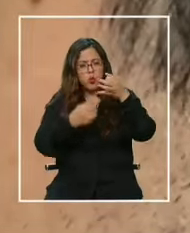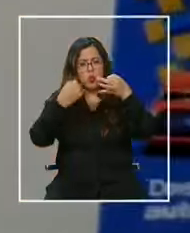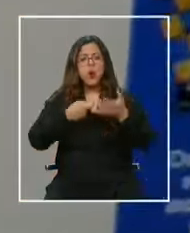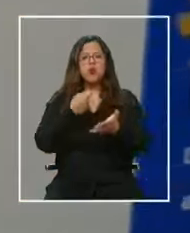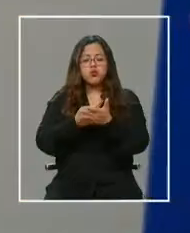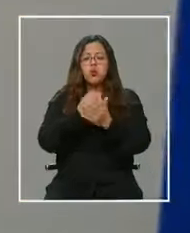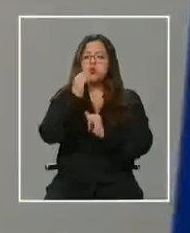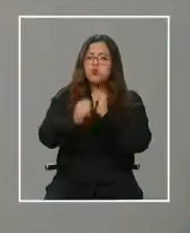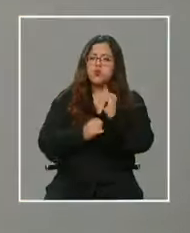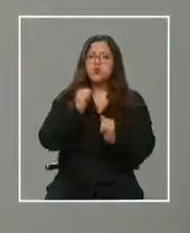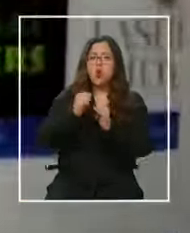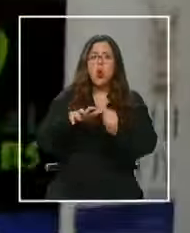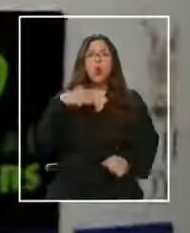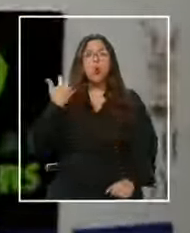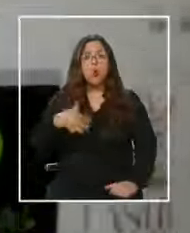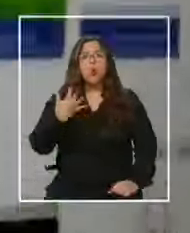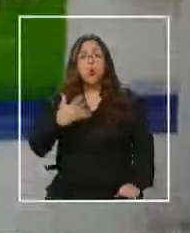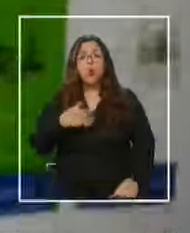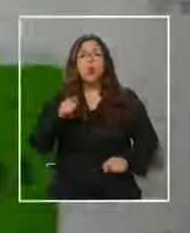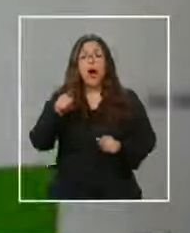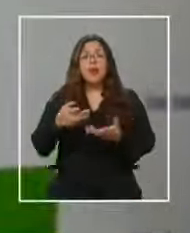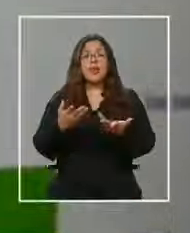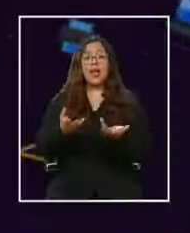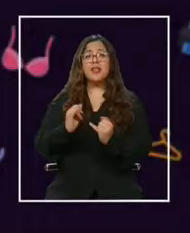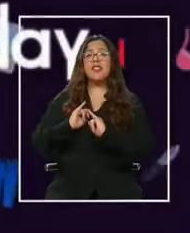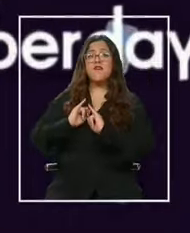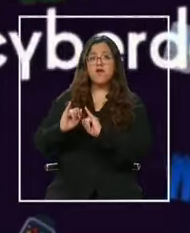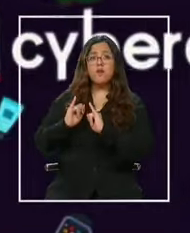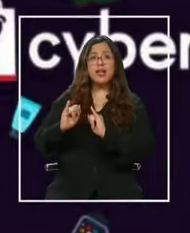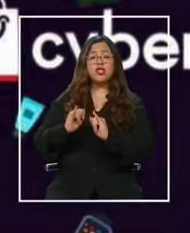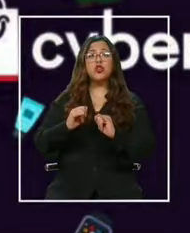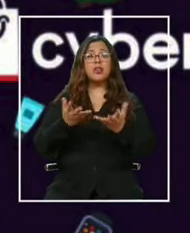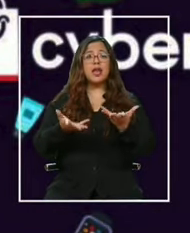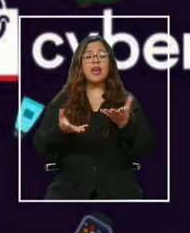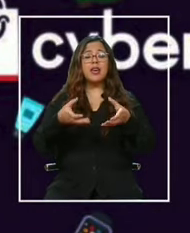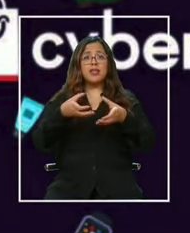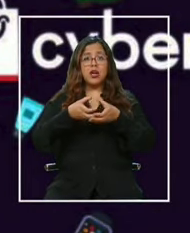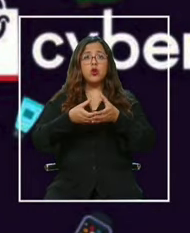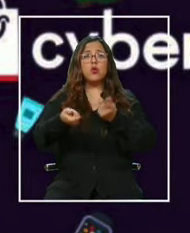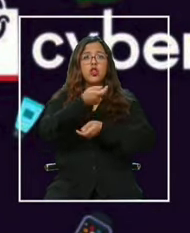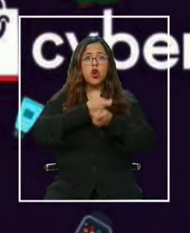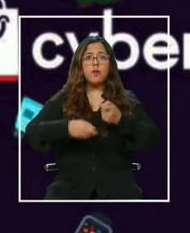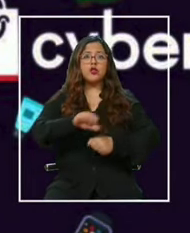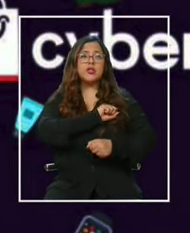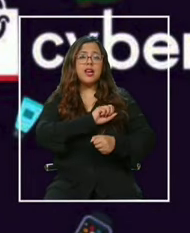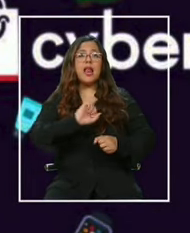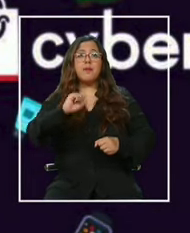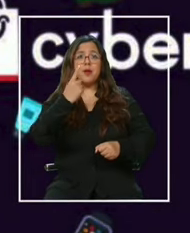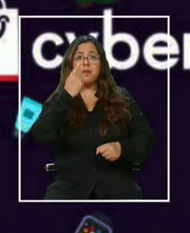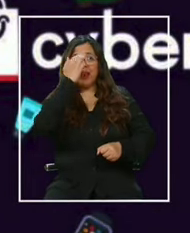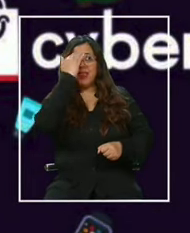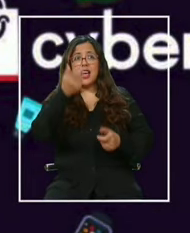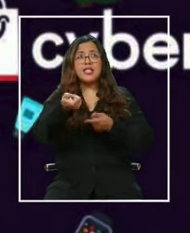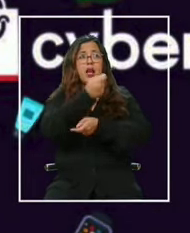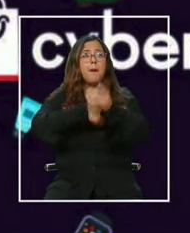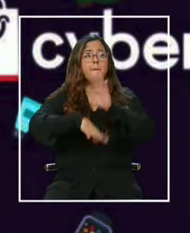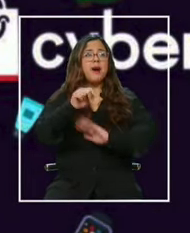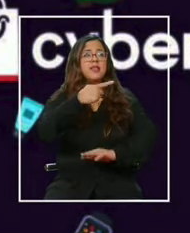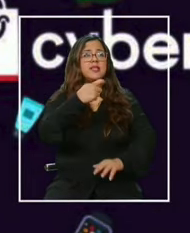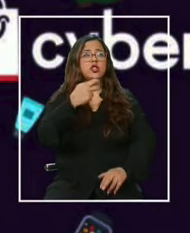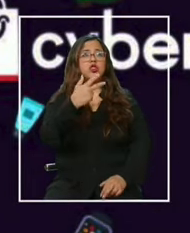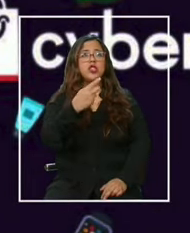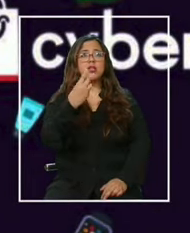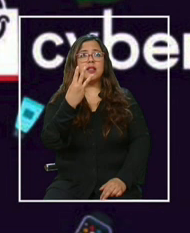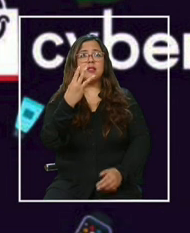compras online que rompe récord. Según los últimos datos que entregó la Cámara de Comercio de Santiago, en el día 1 se vendieron más de 183